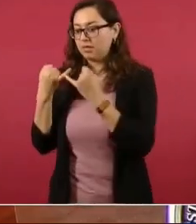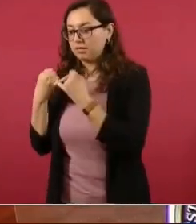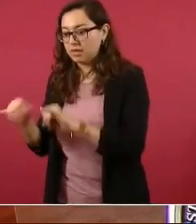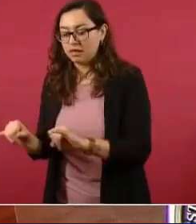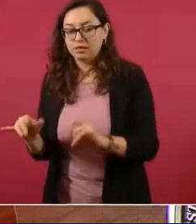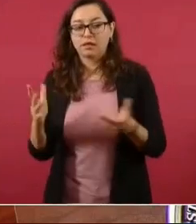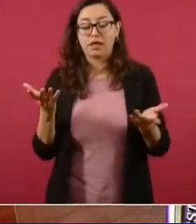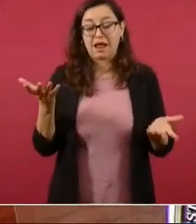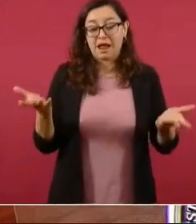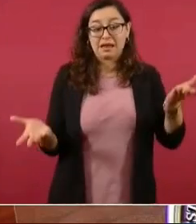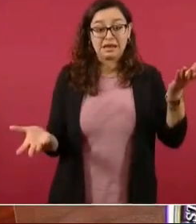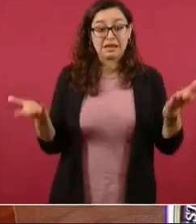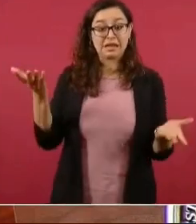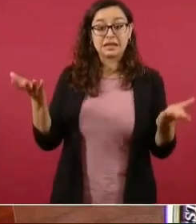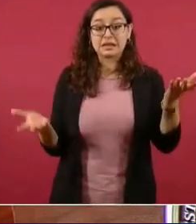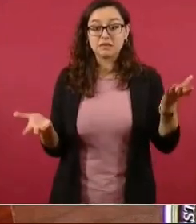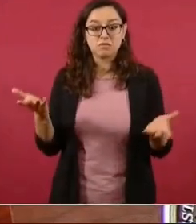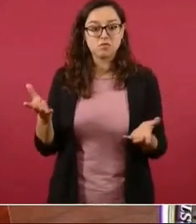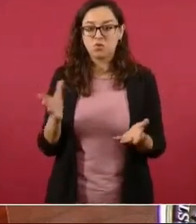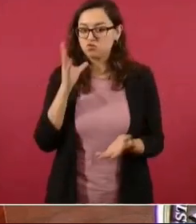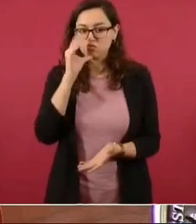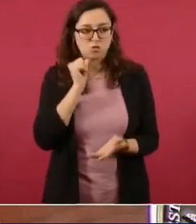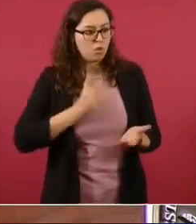porque no había